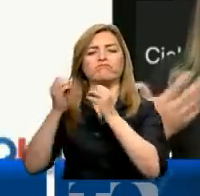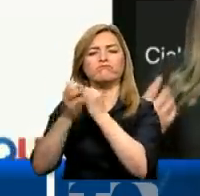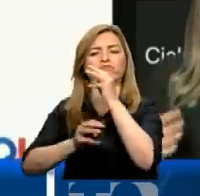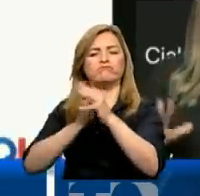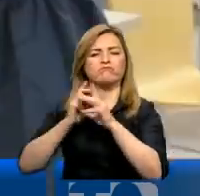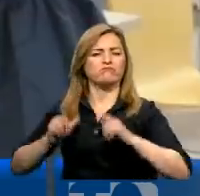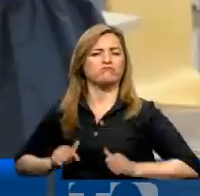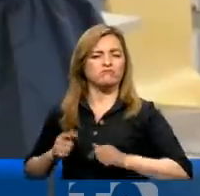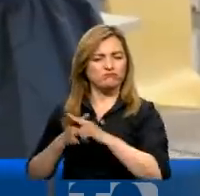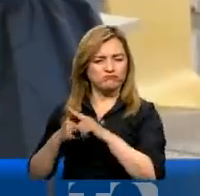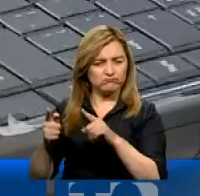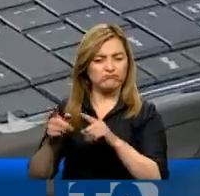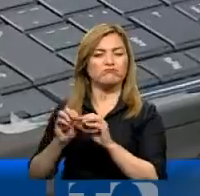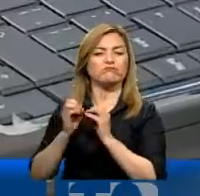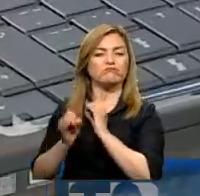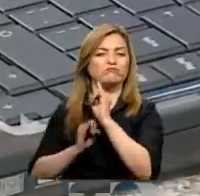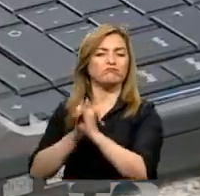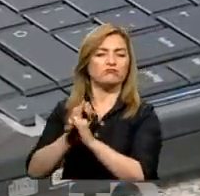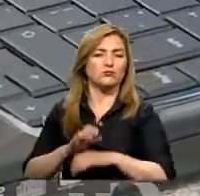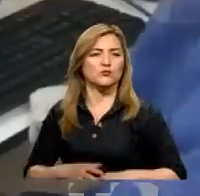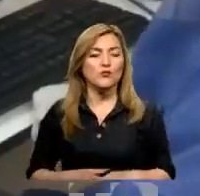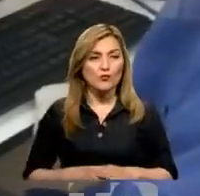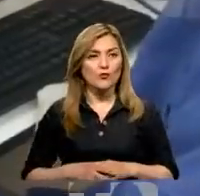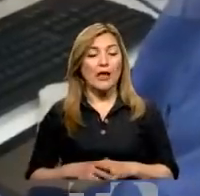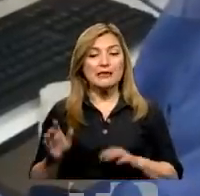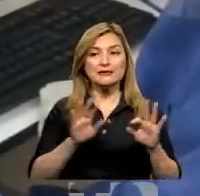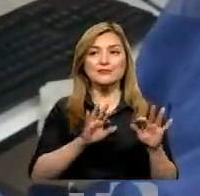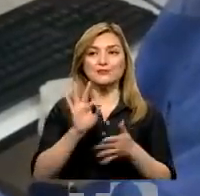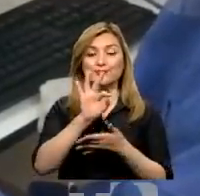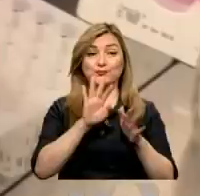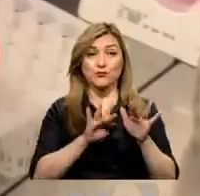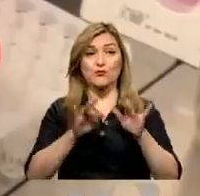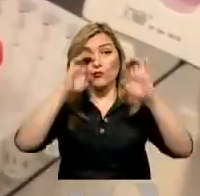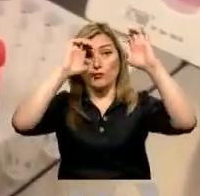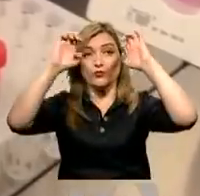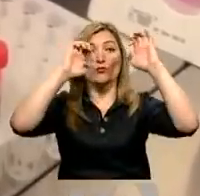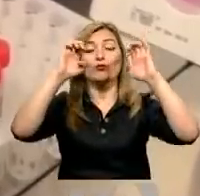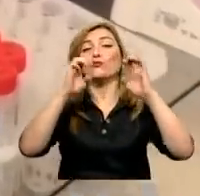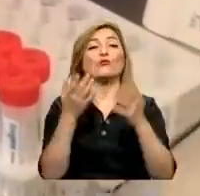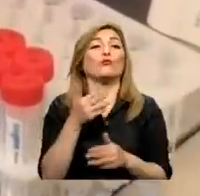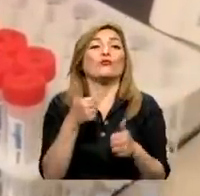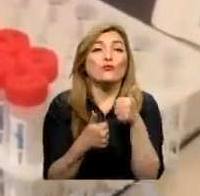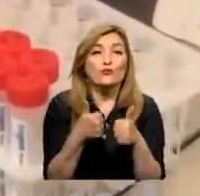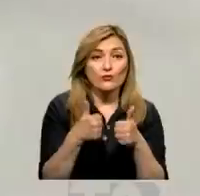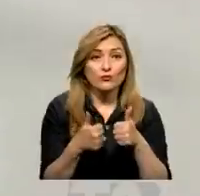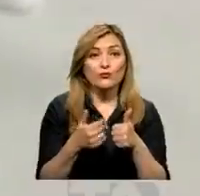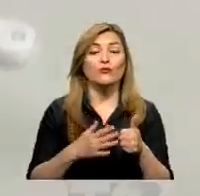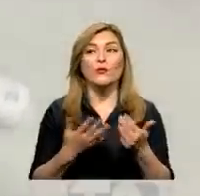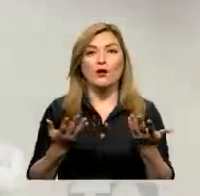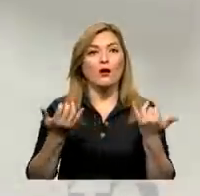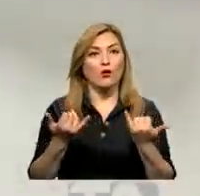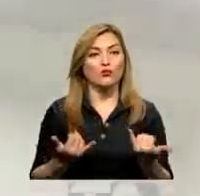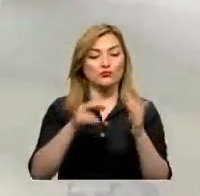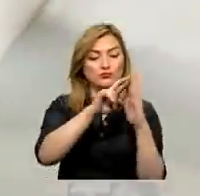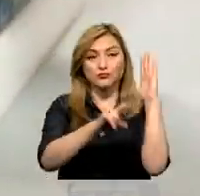de COVID-19. Representantes de la Secretaría explicaron cuál es su estrategia para la realización de este tipo de test, que aseguraron cuentan ya con